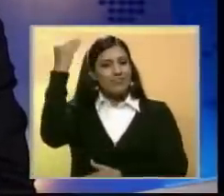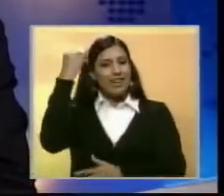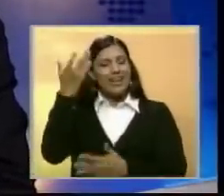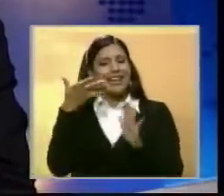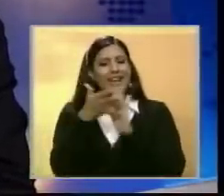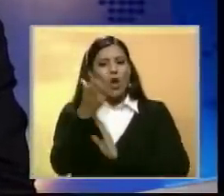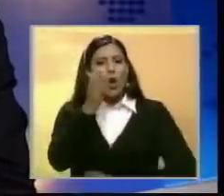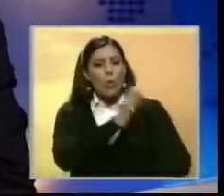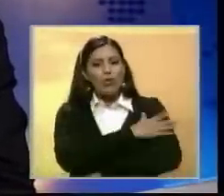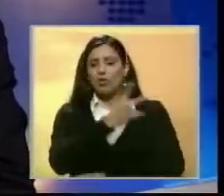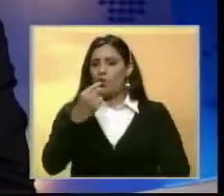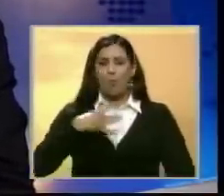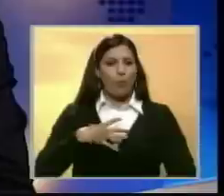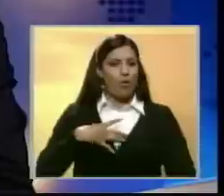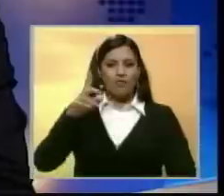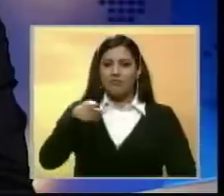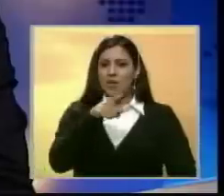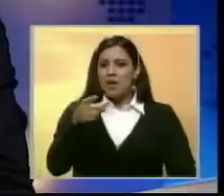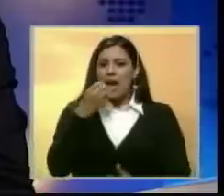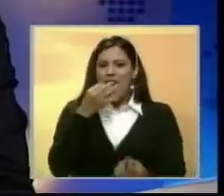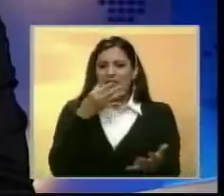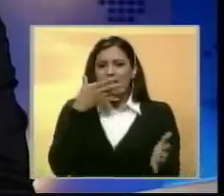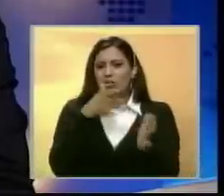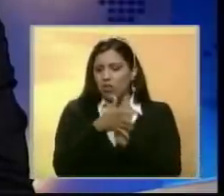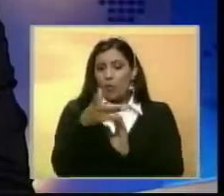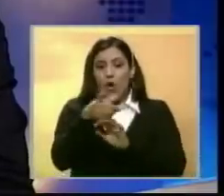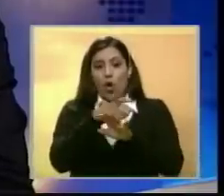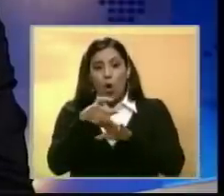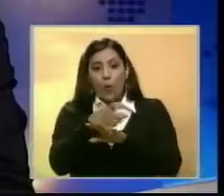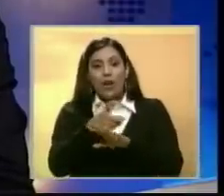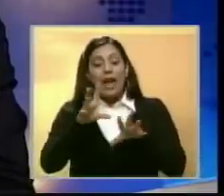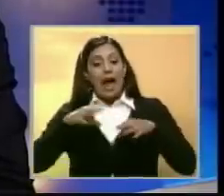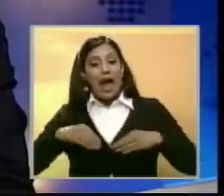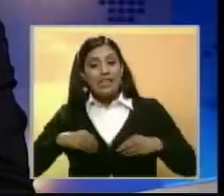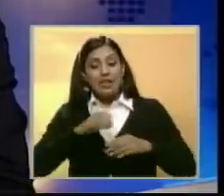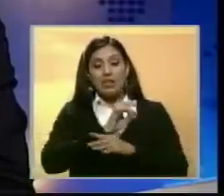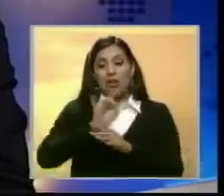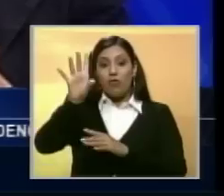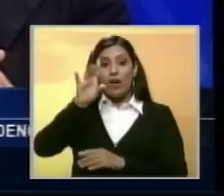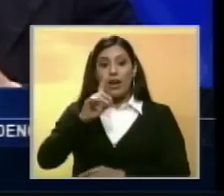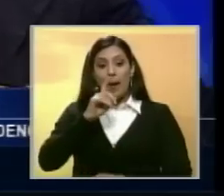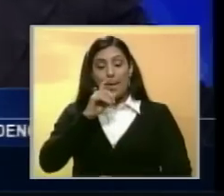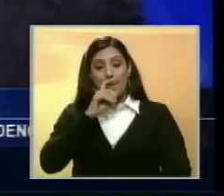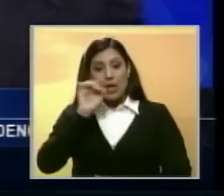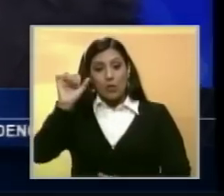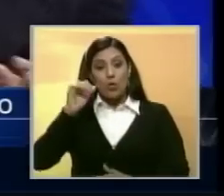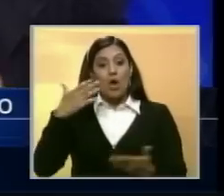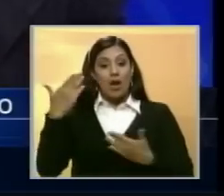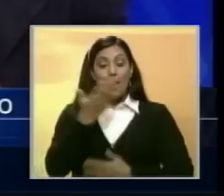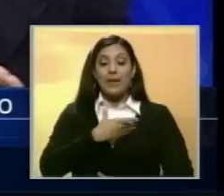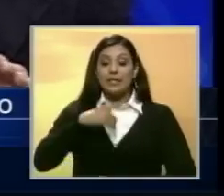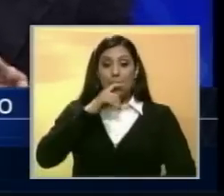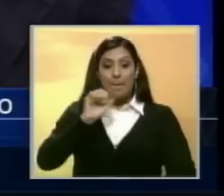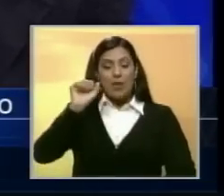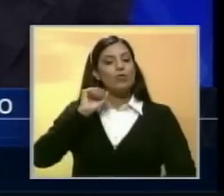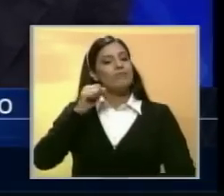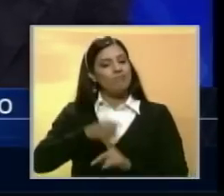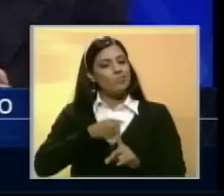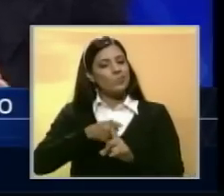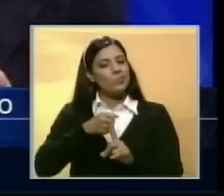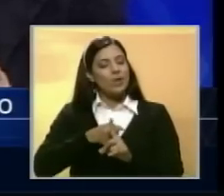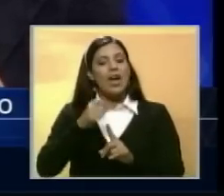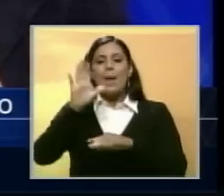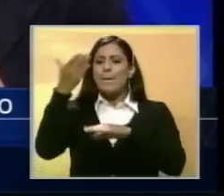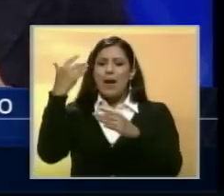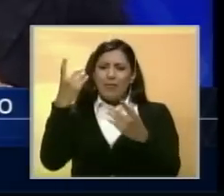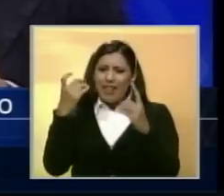que la oposición no puede condicionar el diálogo a que el gobierno acepte el revocatorio. Indicó que el presidente Nicolás Maduro insiste en llamar